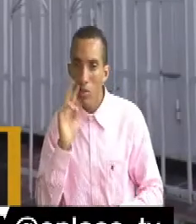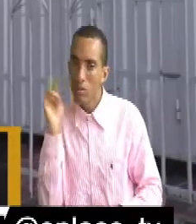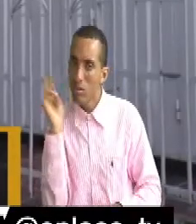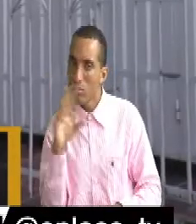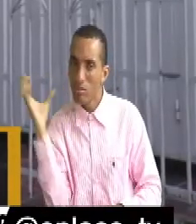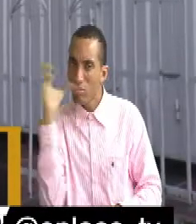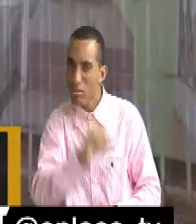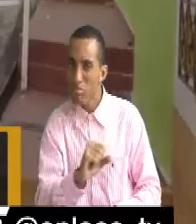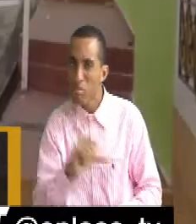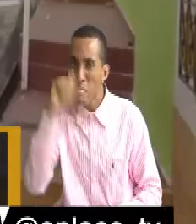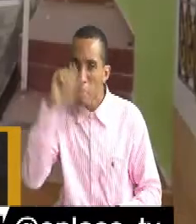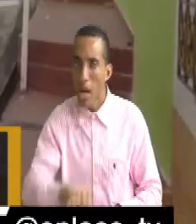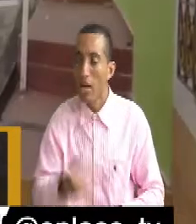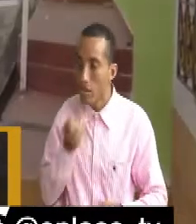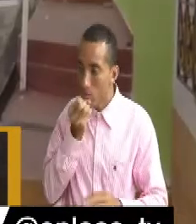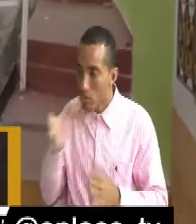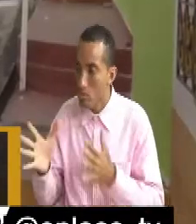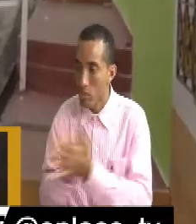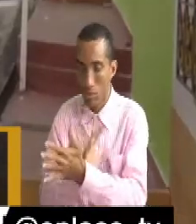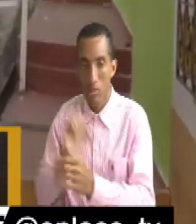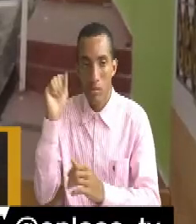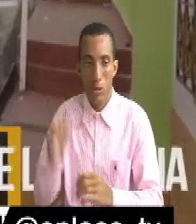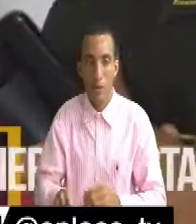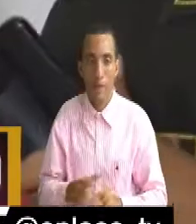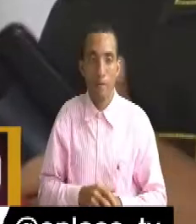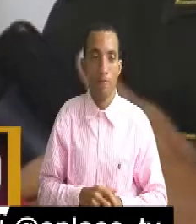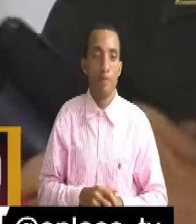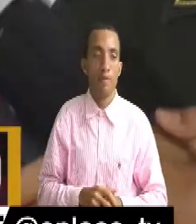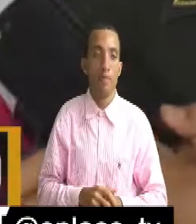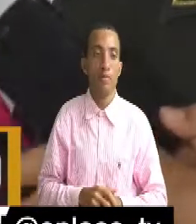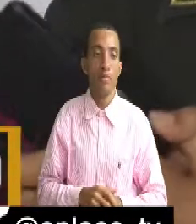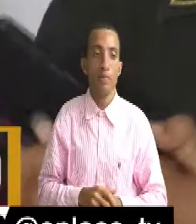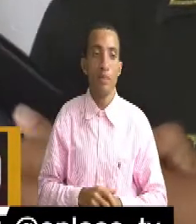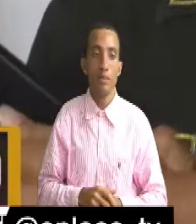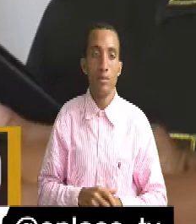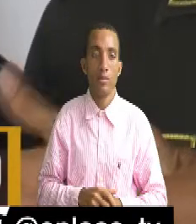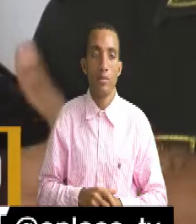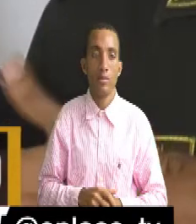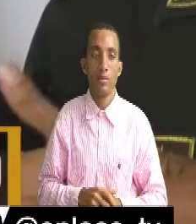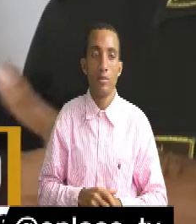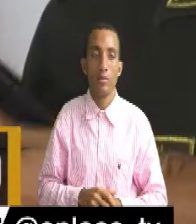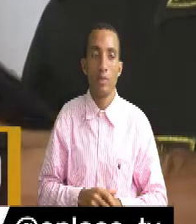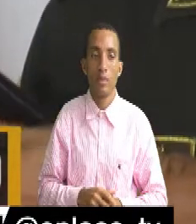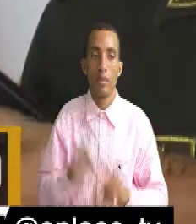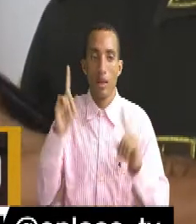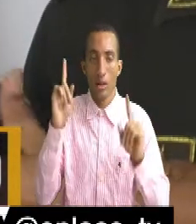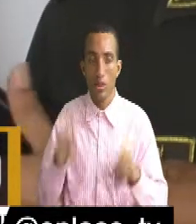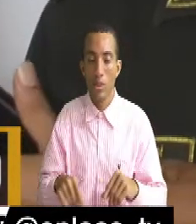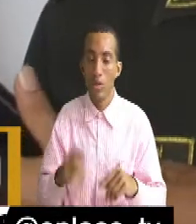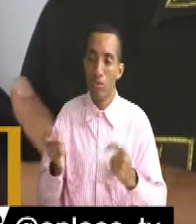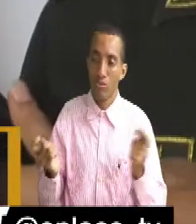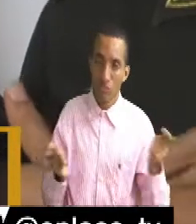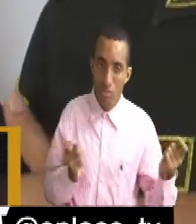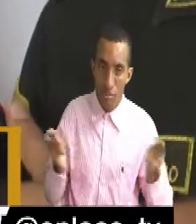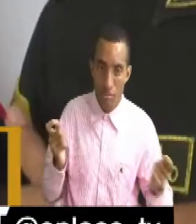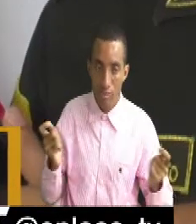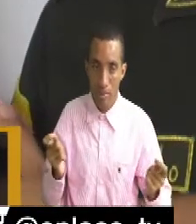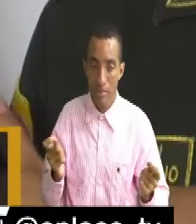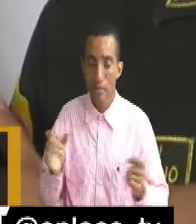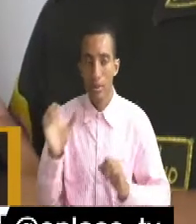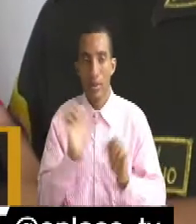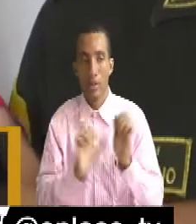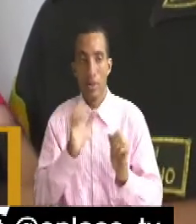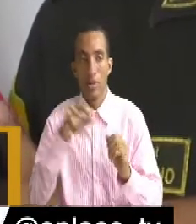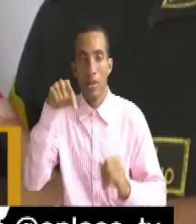así contrarrestar la inseguridad en el municipio. Los cuales dan como fruto el poder controlar las situaciones de seguridad que se tienen